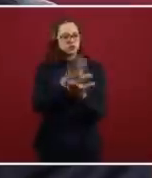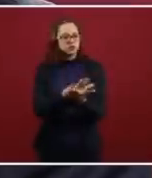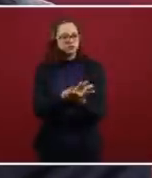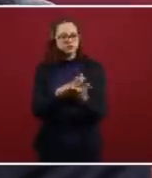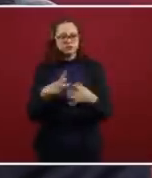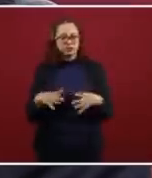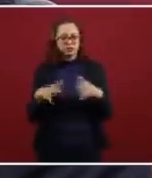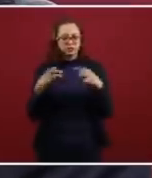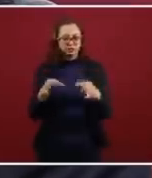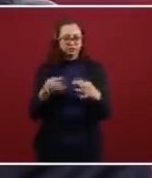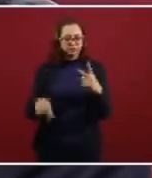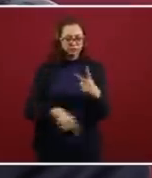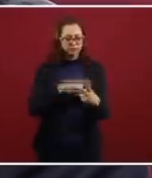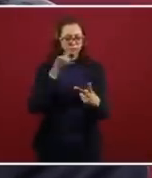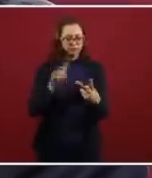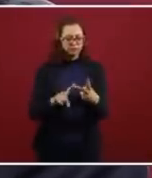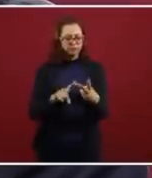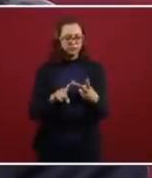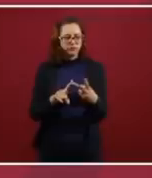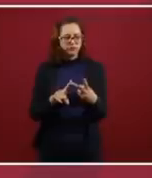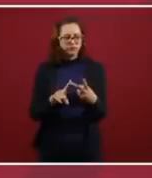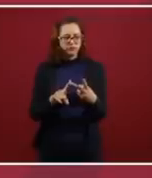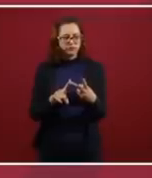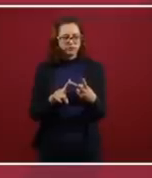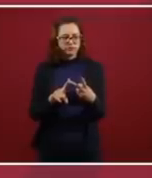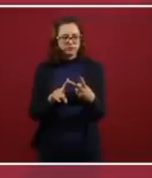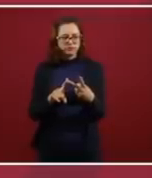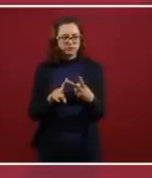el garantizar que